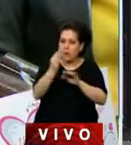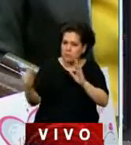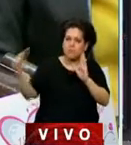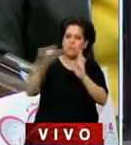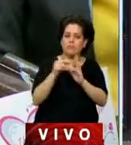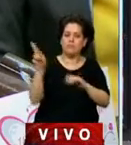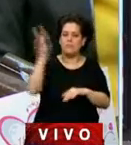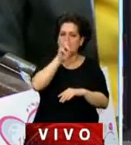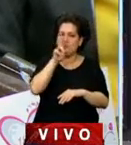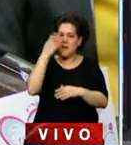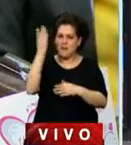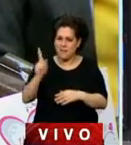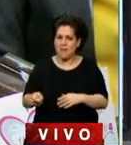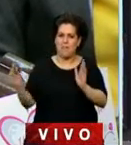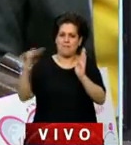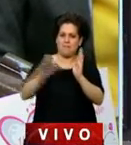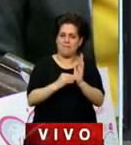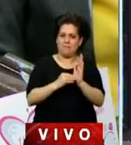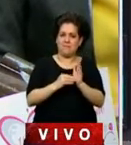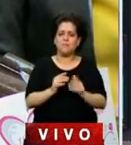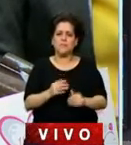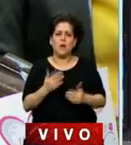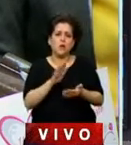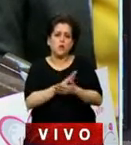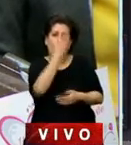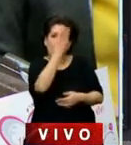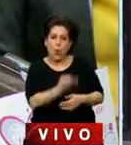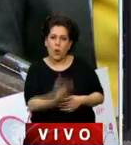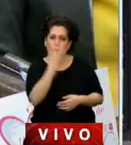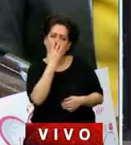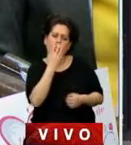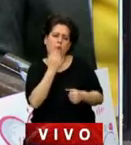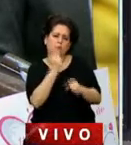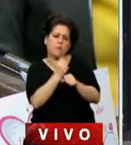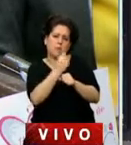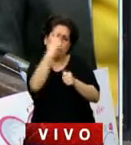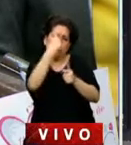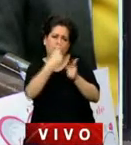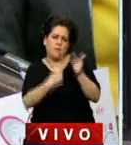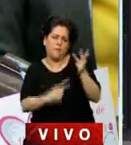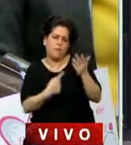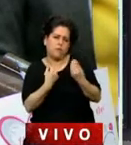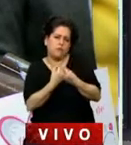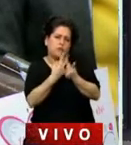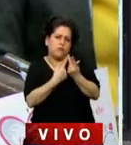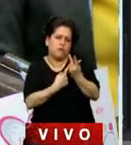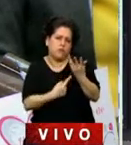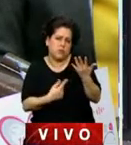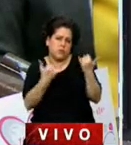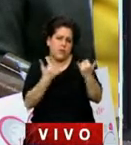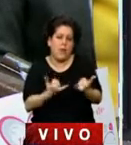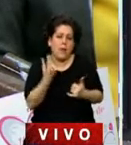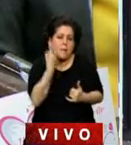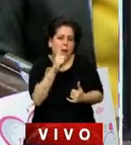poder incluir una serie de obras que tiene que ver con puentes, con caminos,